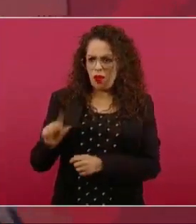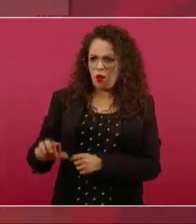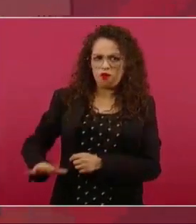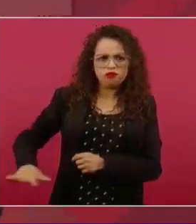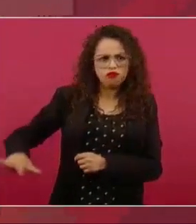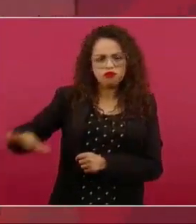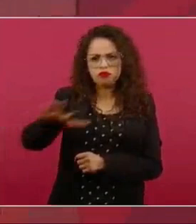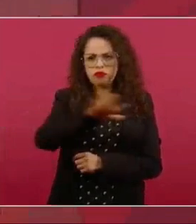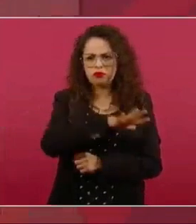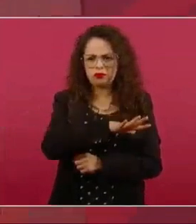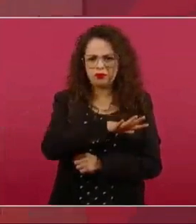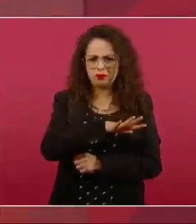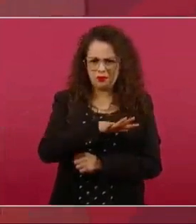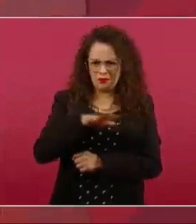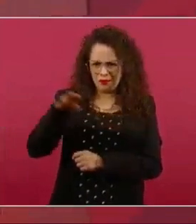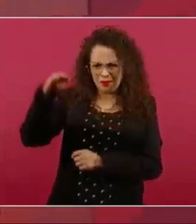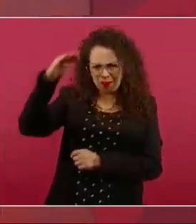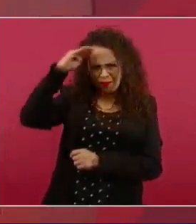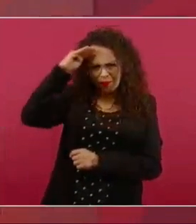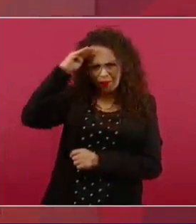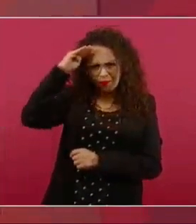¿Qué piensan, que están en la época